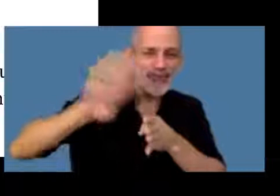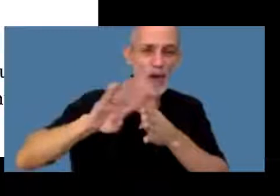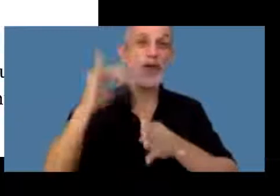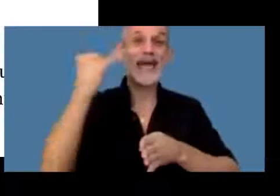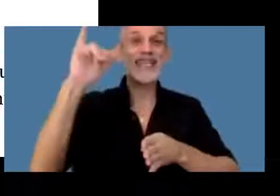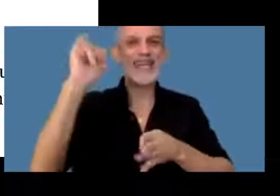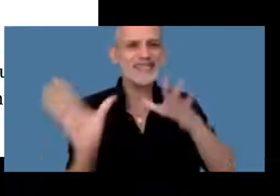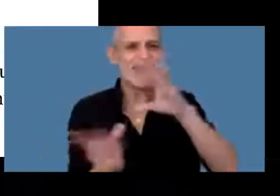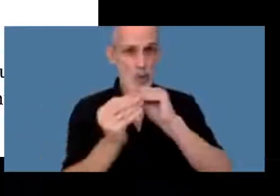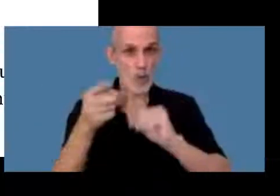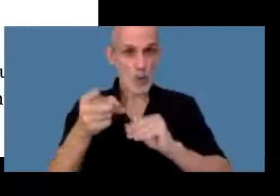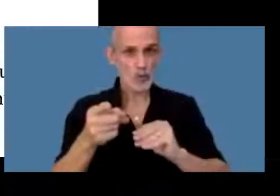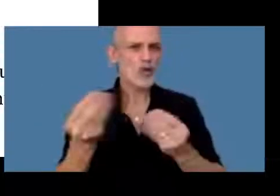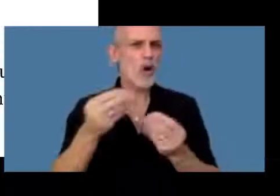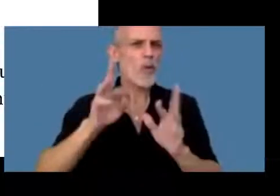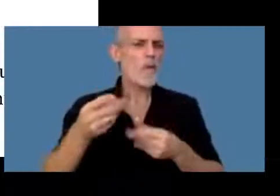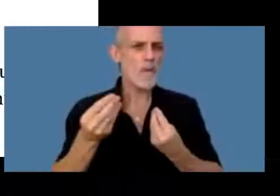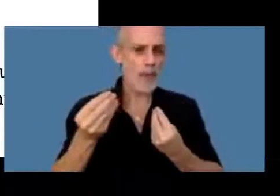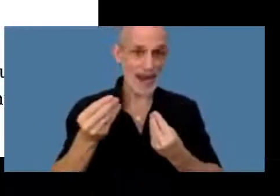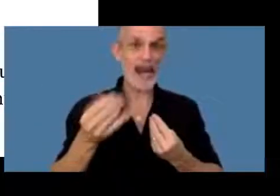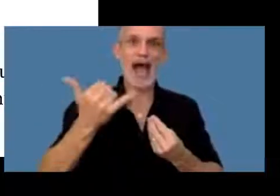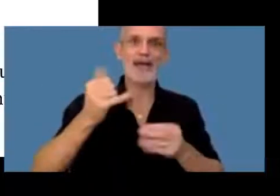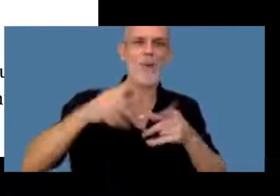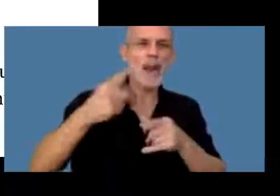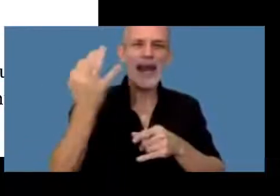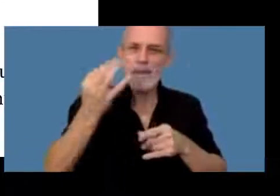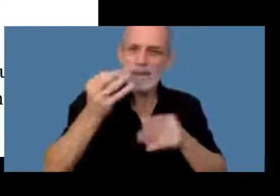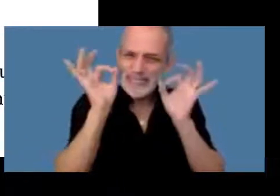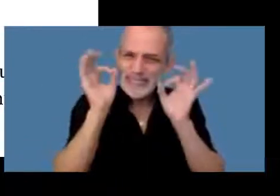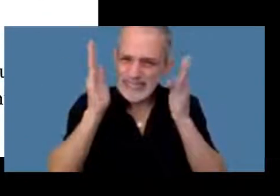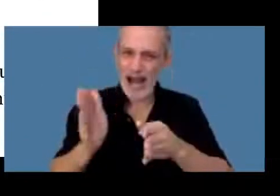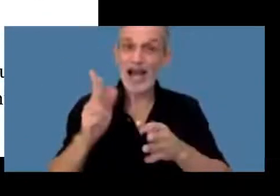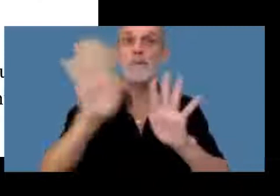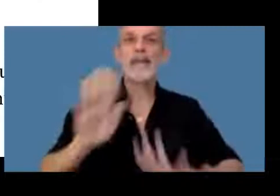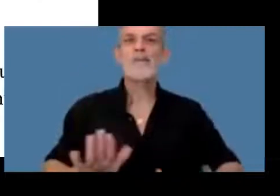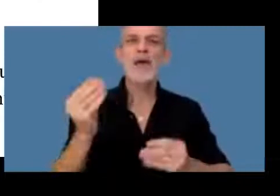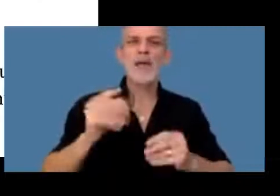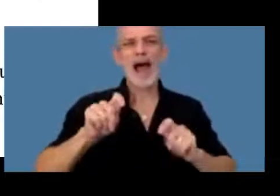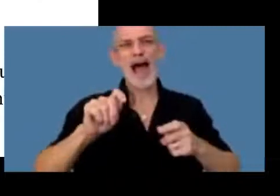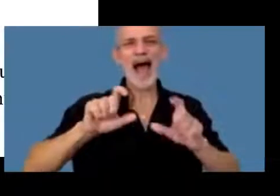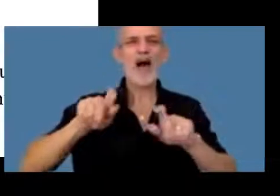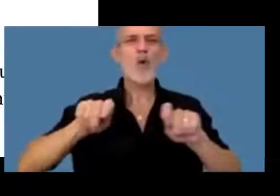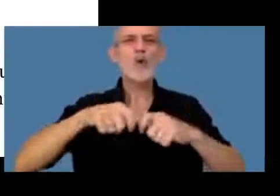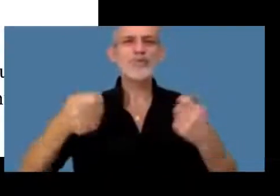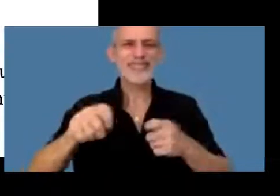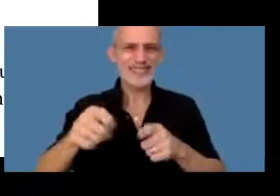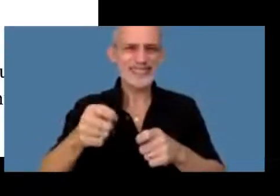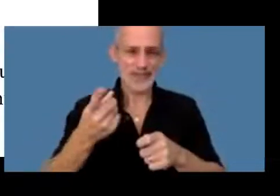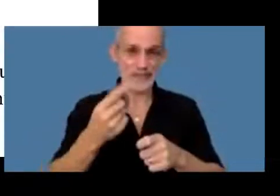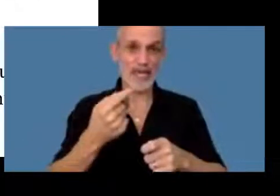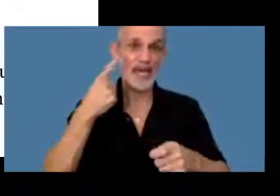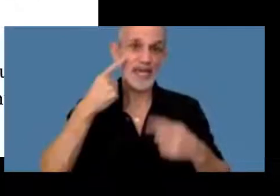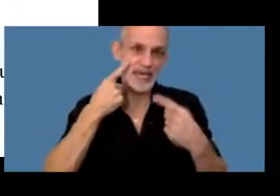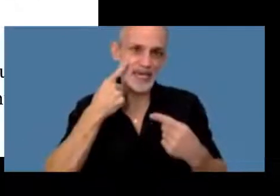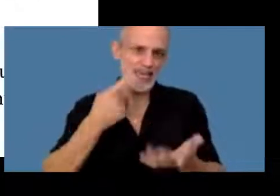intereses, además hay un plan específico separado para ajustes de fiscalización, pero los contribuyentes por el